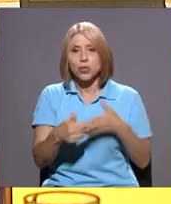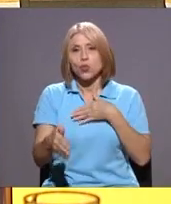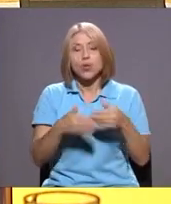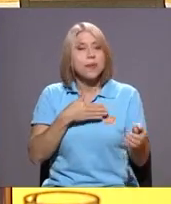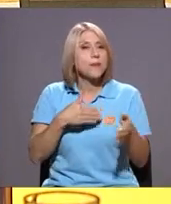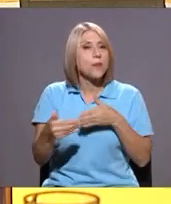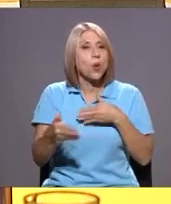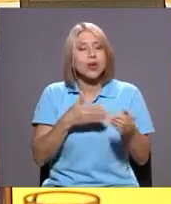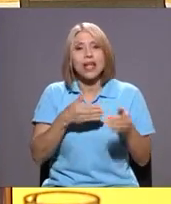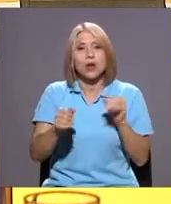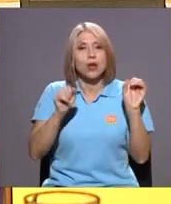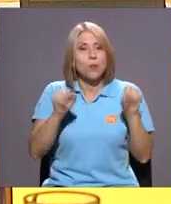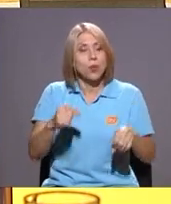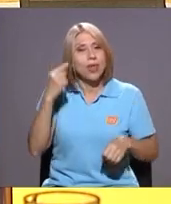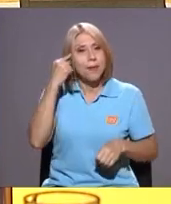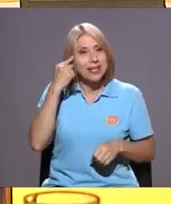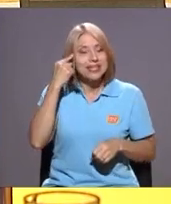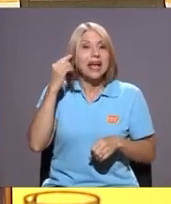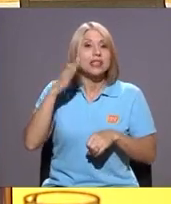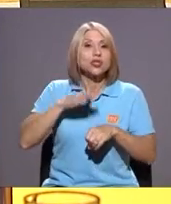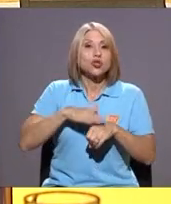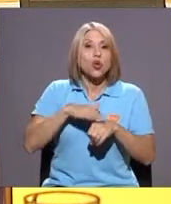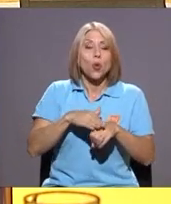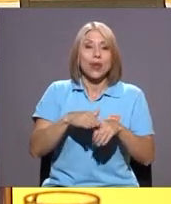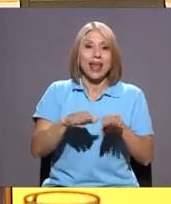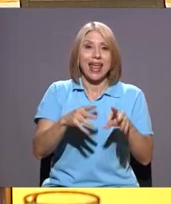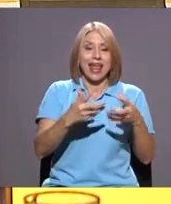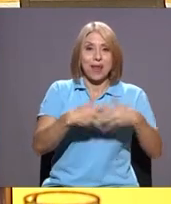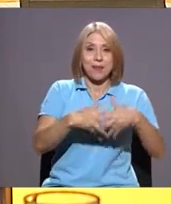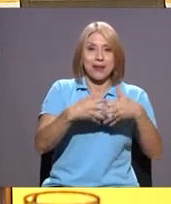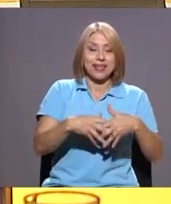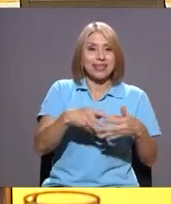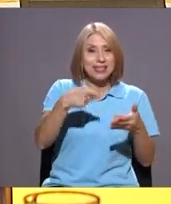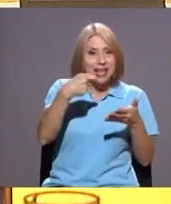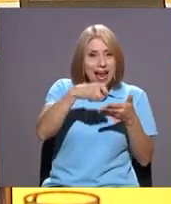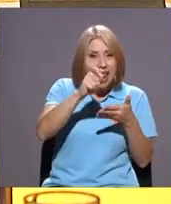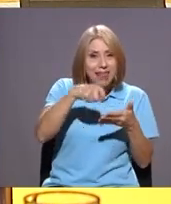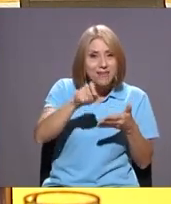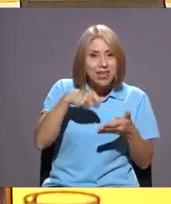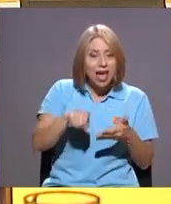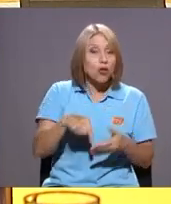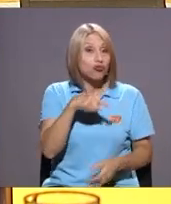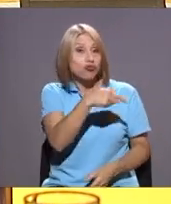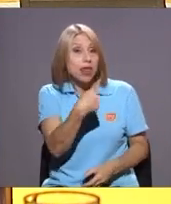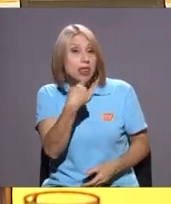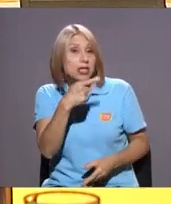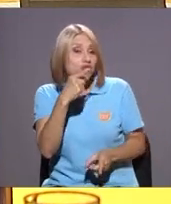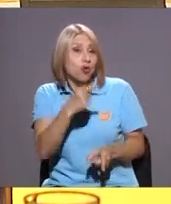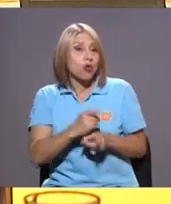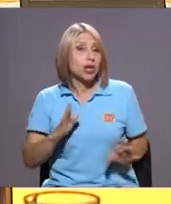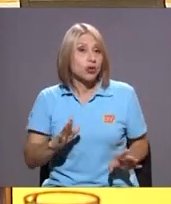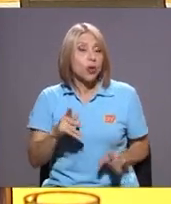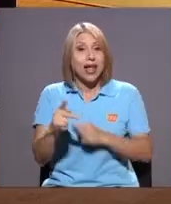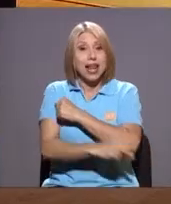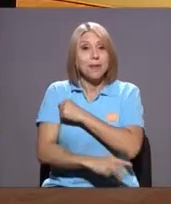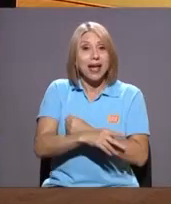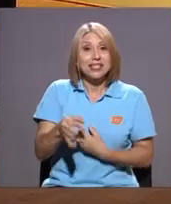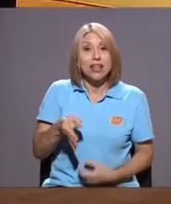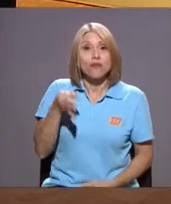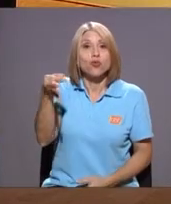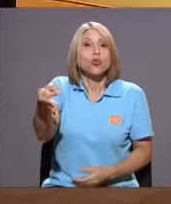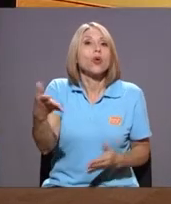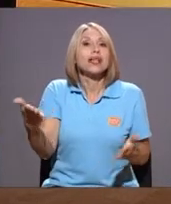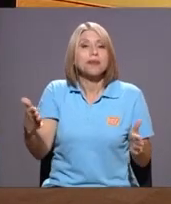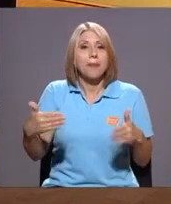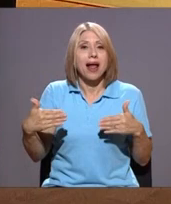de lo que se pueda pensar de las calificadoras que han dicho lo que es correcto en el país del futuro es panamá y